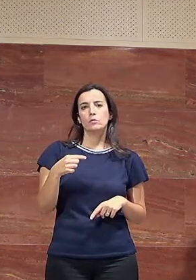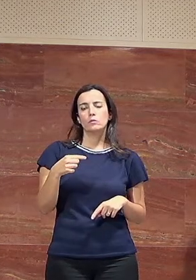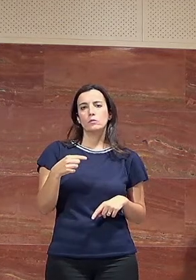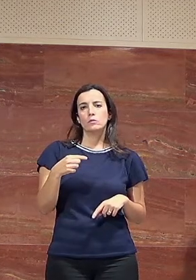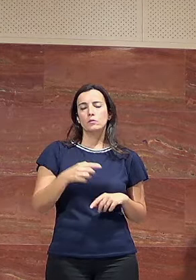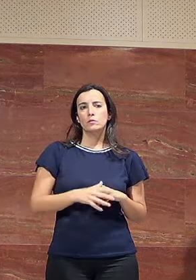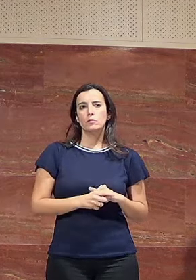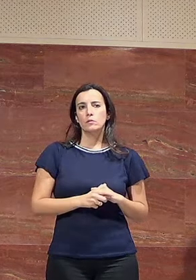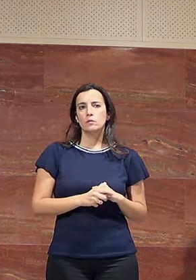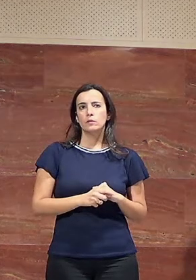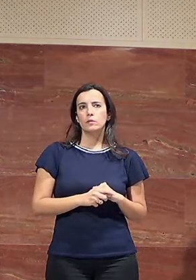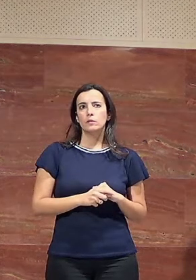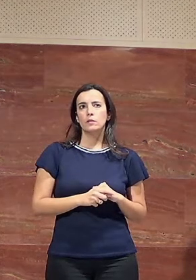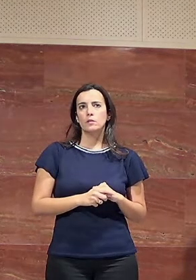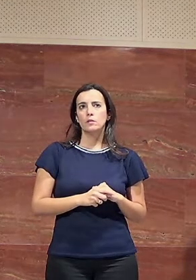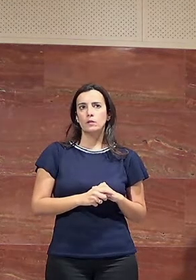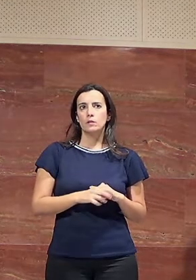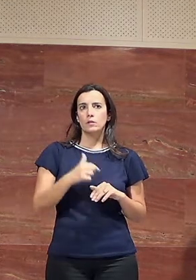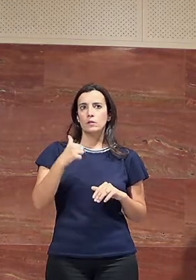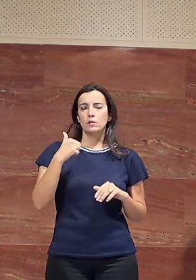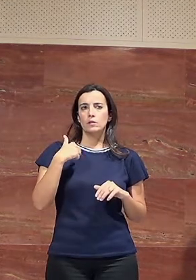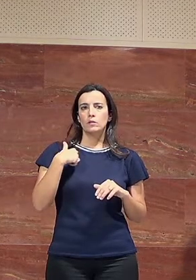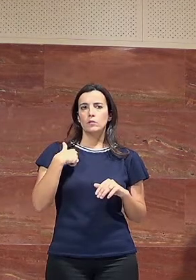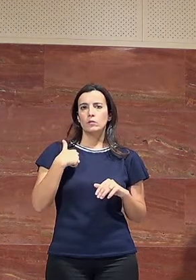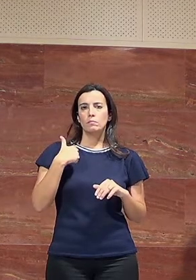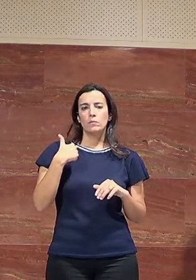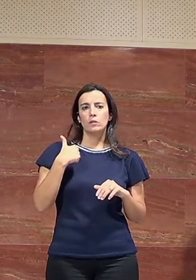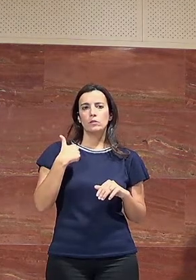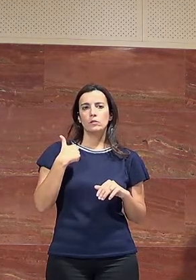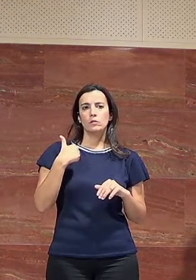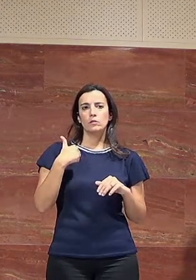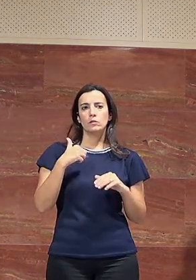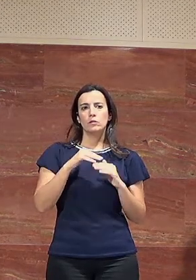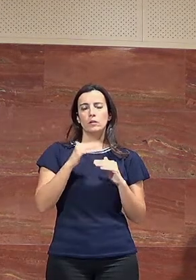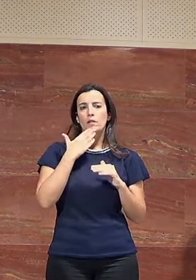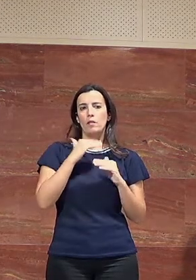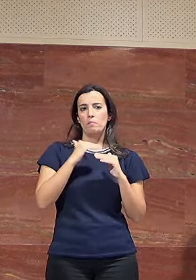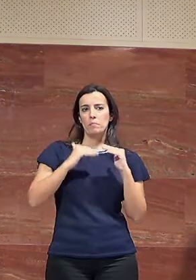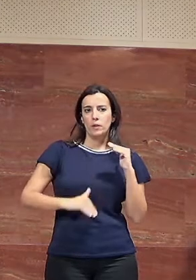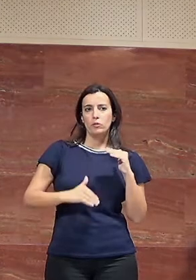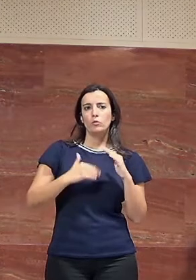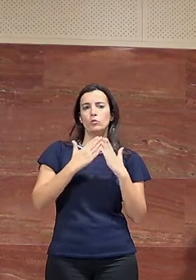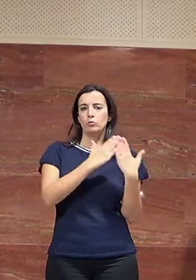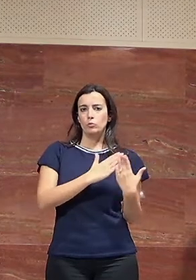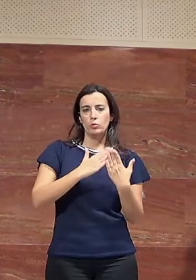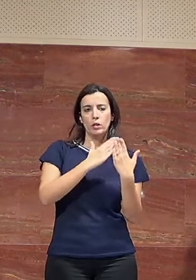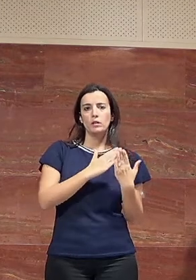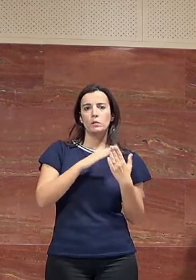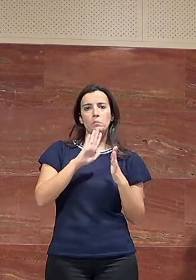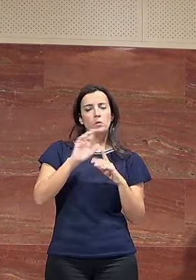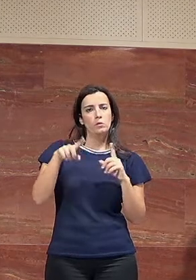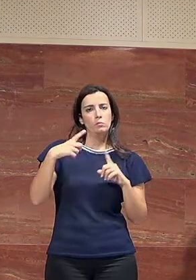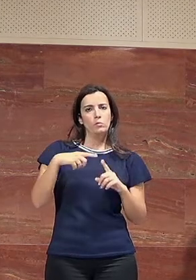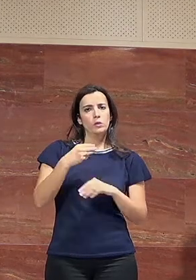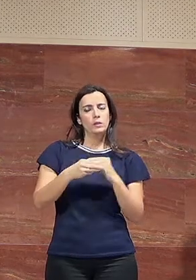Uh-huh. un poco con los estudiantes, pero después no es una cosa muy corriente. En